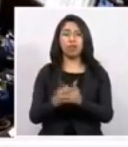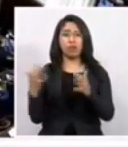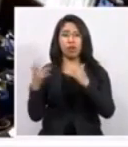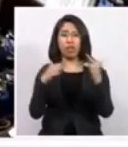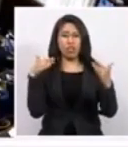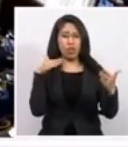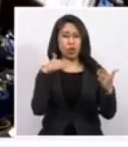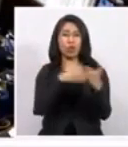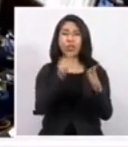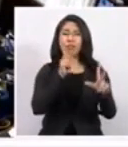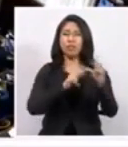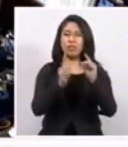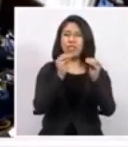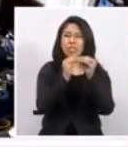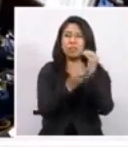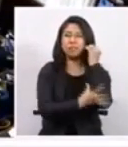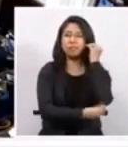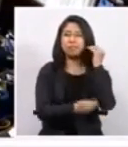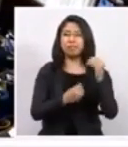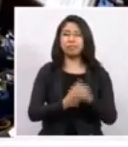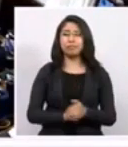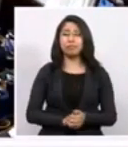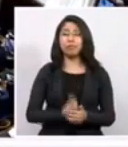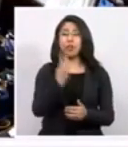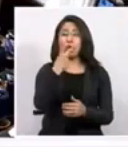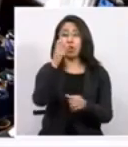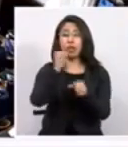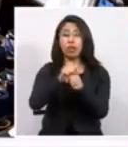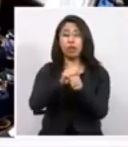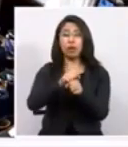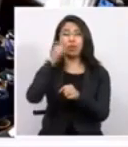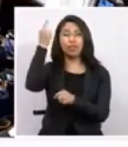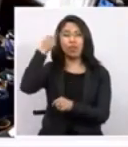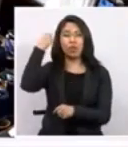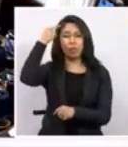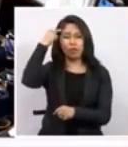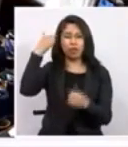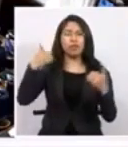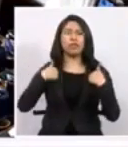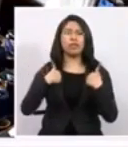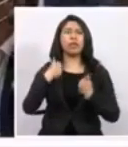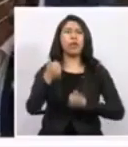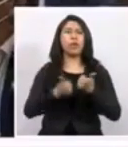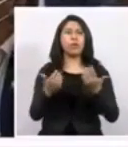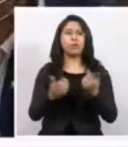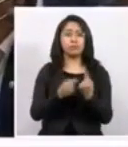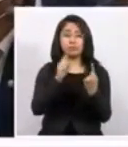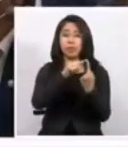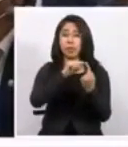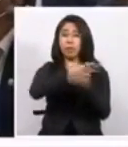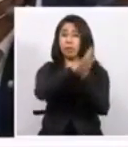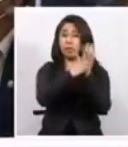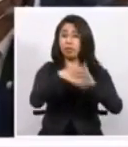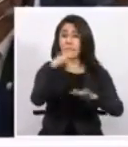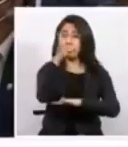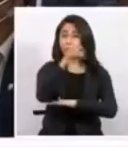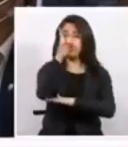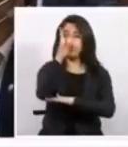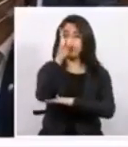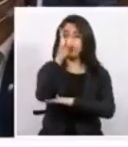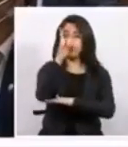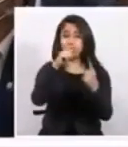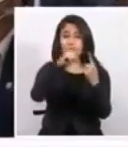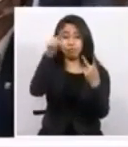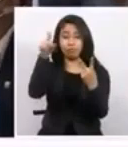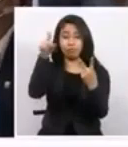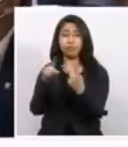humildes. Las dos tareas que el gobierno de facto se impuso, pacificación del país